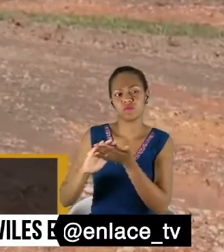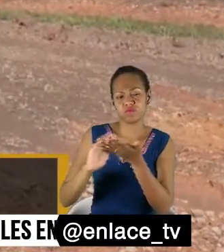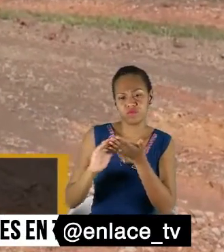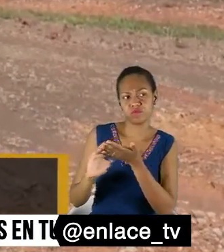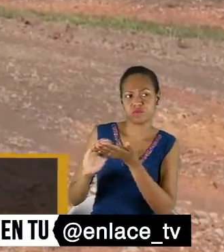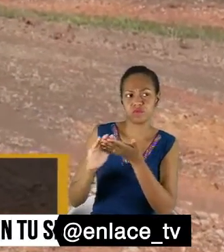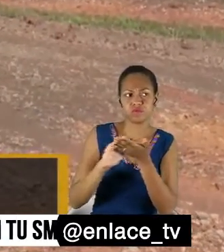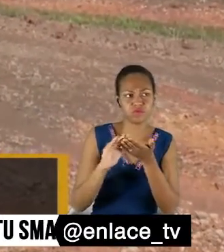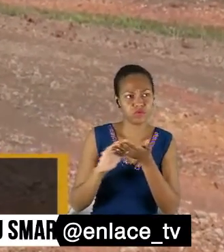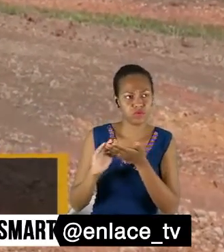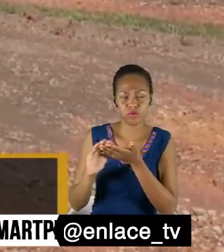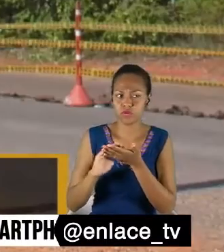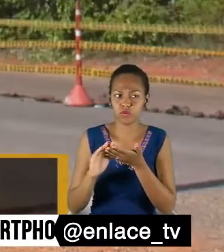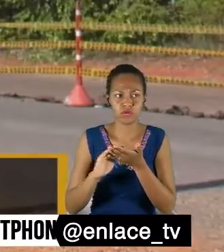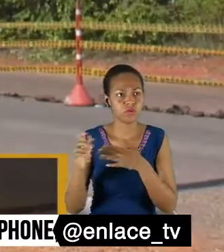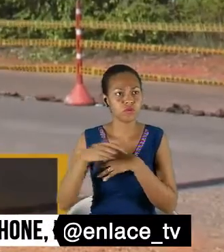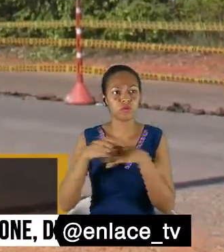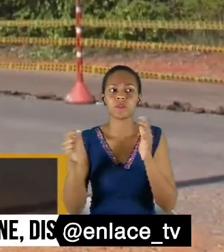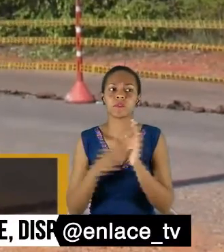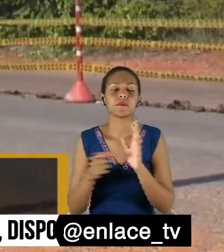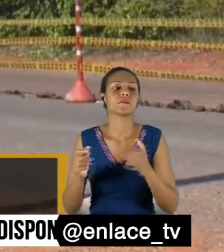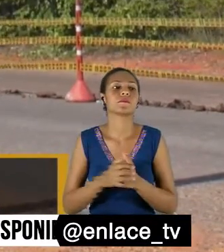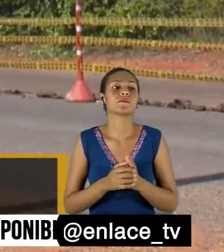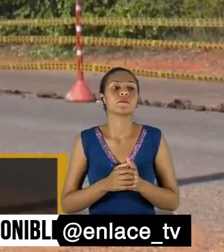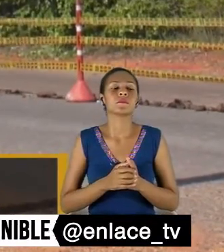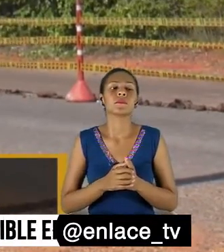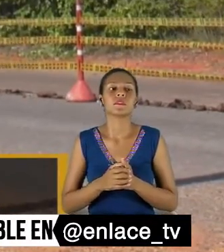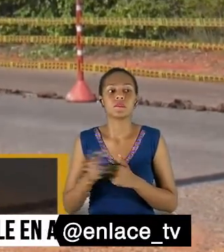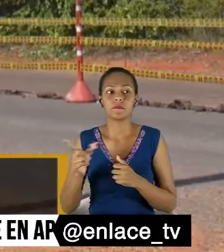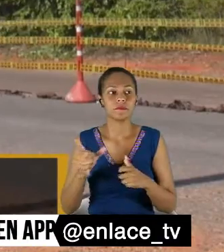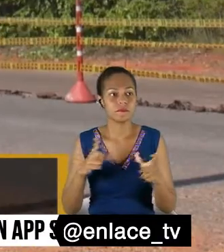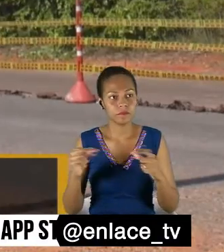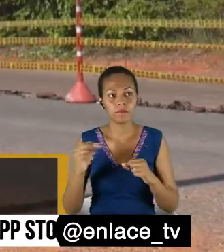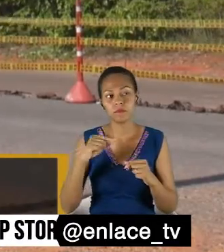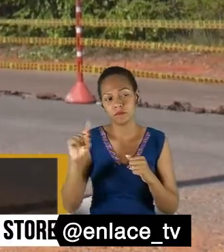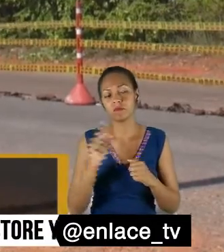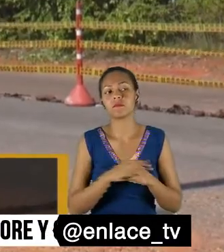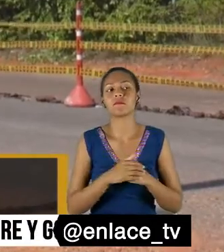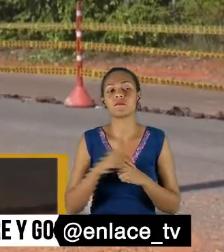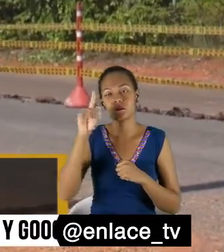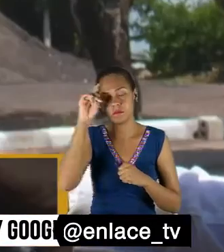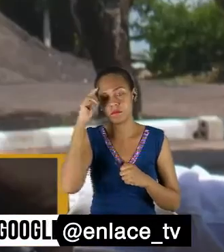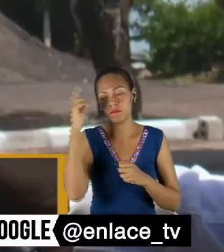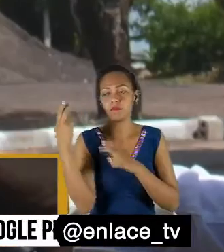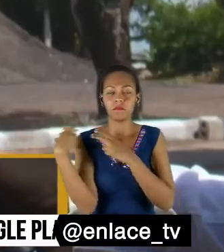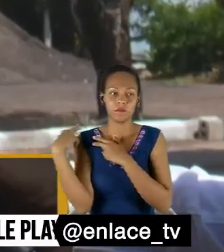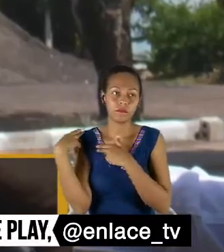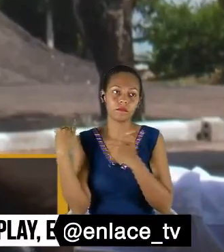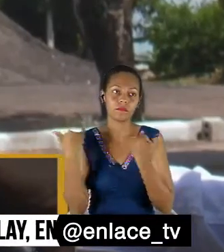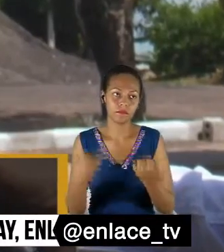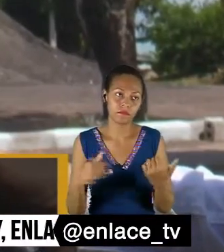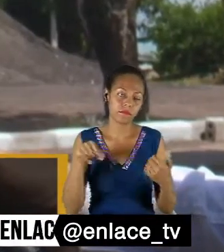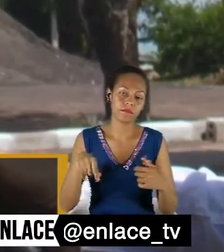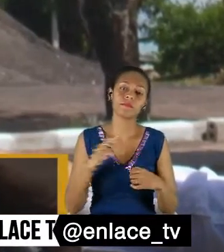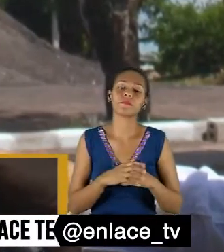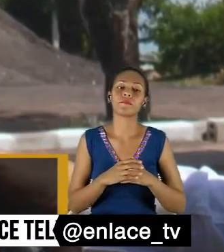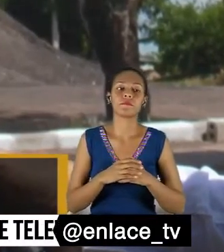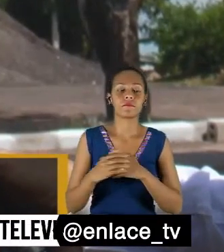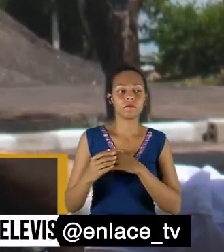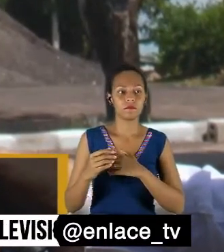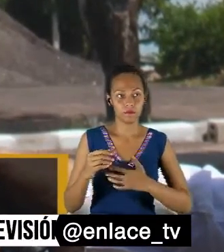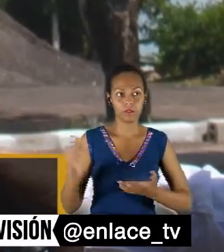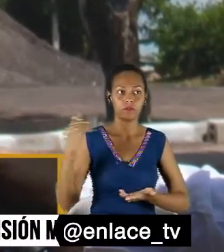las mismas características de la primera fase que ya se hizo, que la hizo la gobernación. El municipio va a hacer esta segunda fase y inicia desde